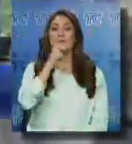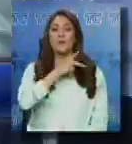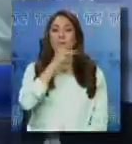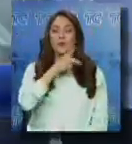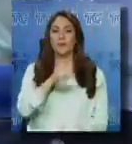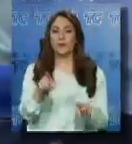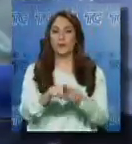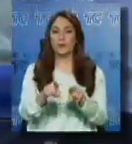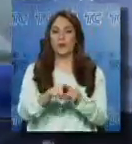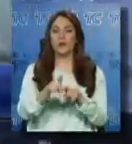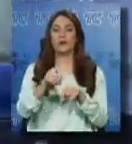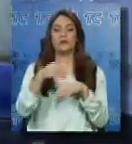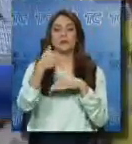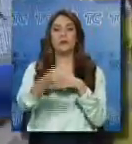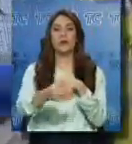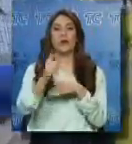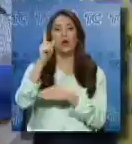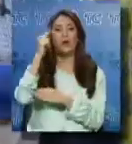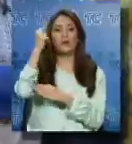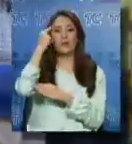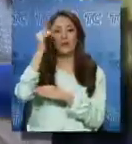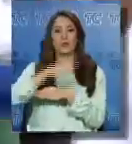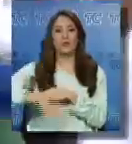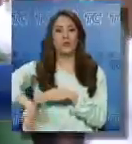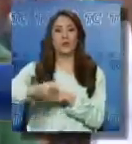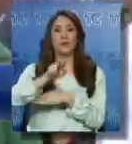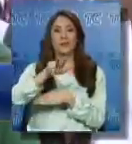Viejo. En los bajos de la gobernación, partidarios de la lista